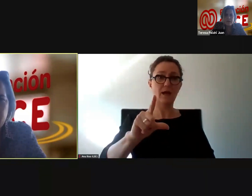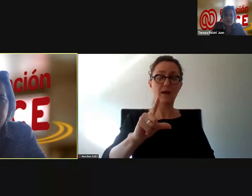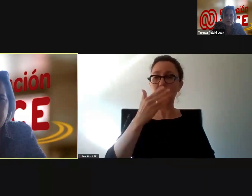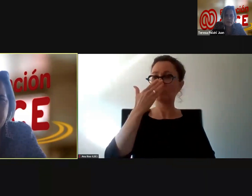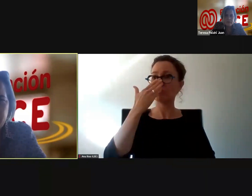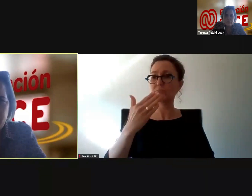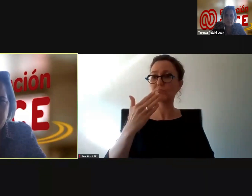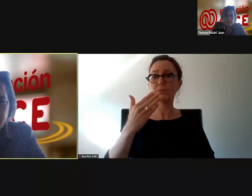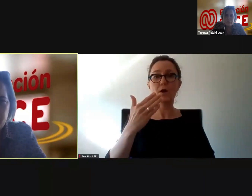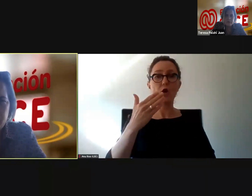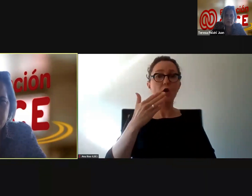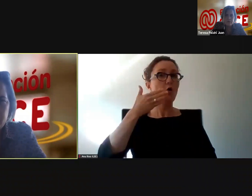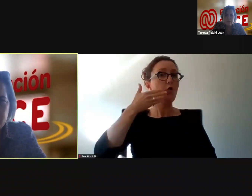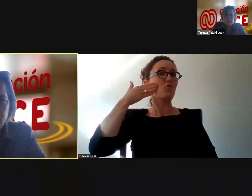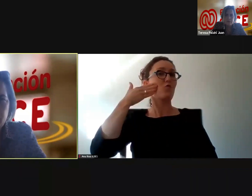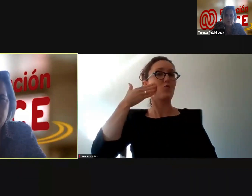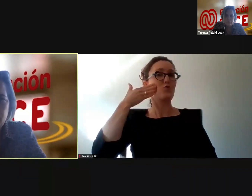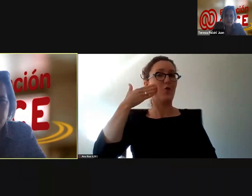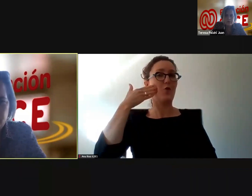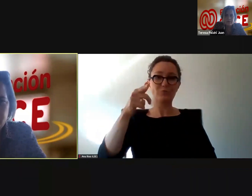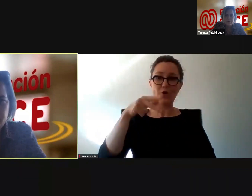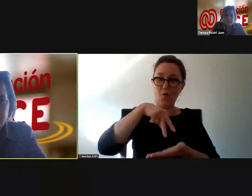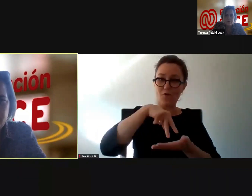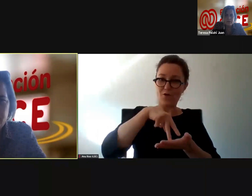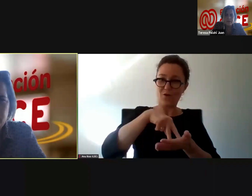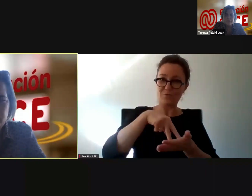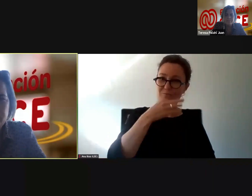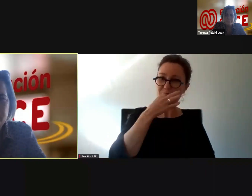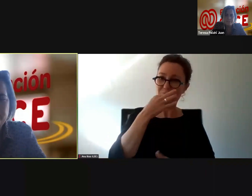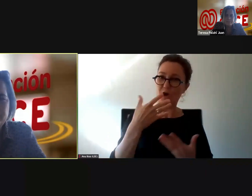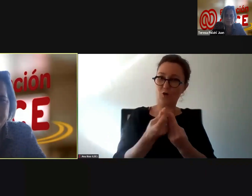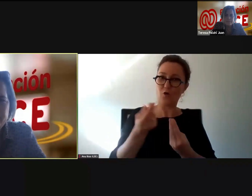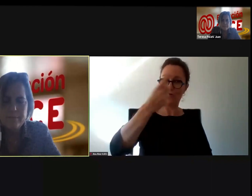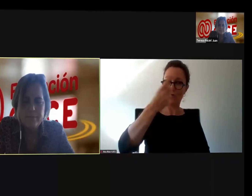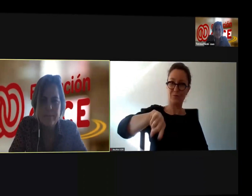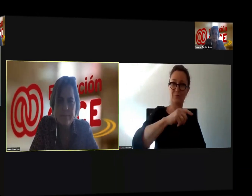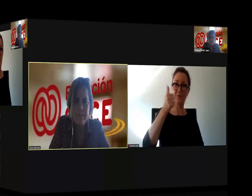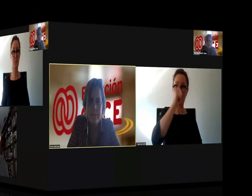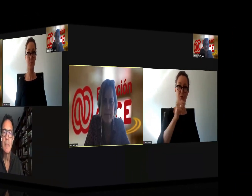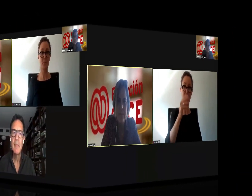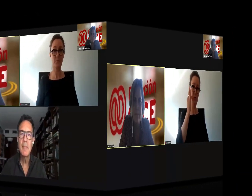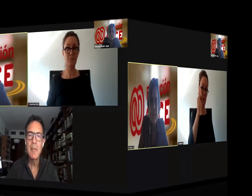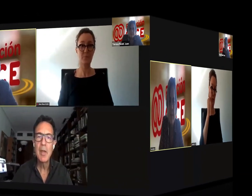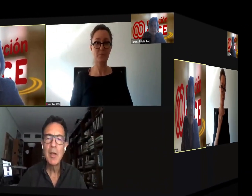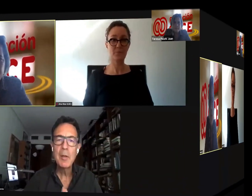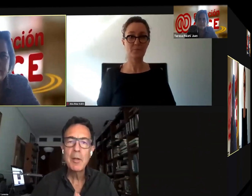honor tenerte aquí hoy con todos nosotros y nosotras.